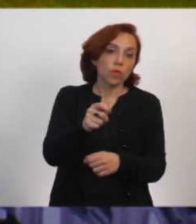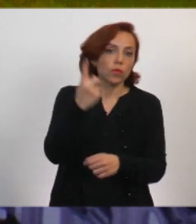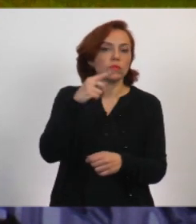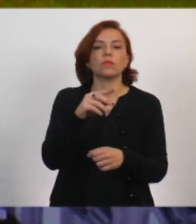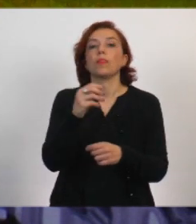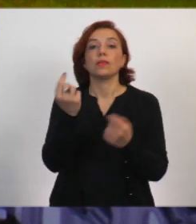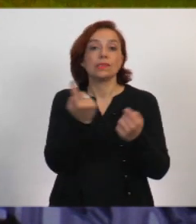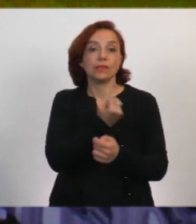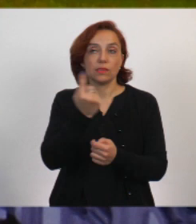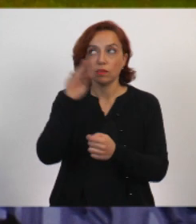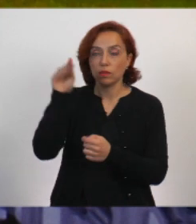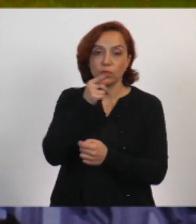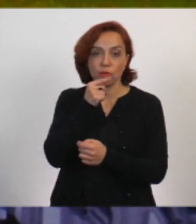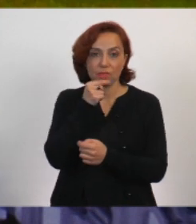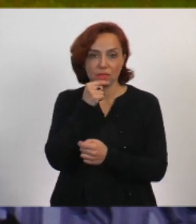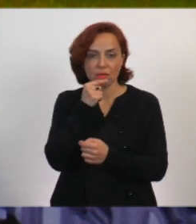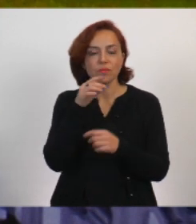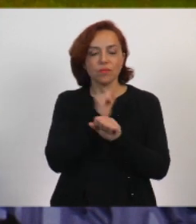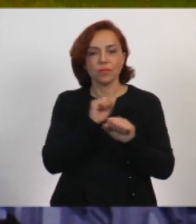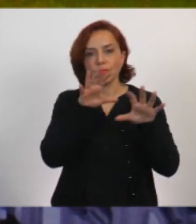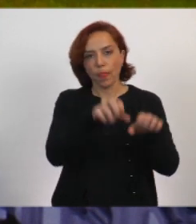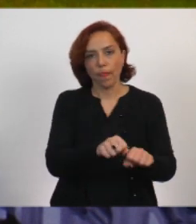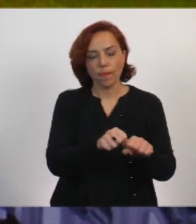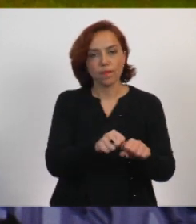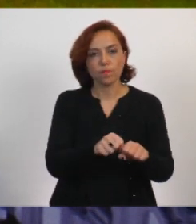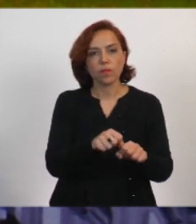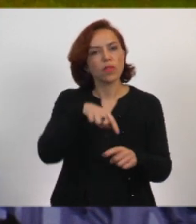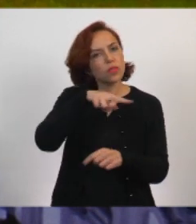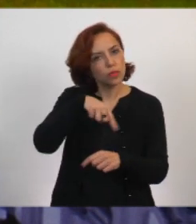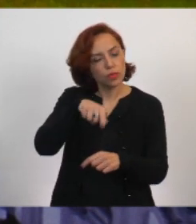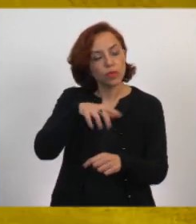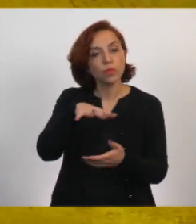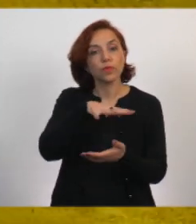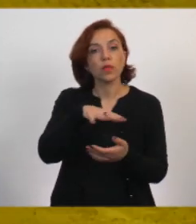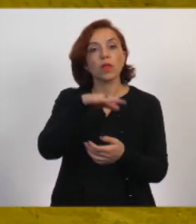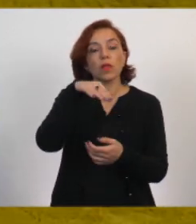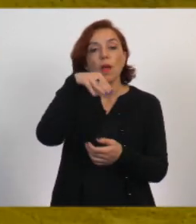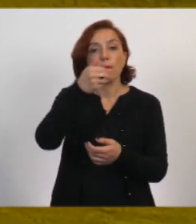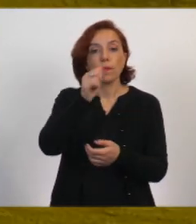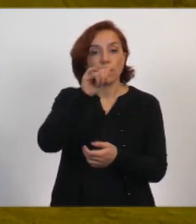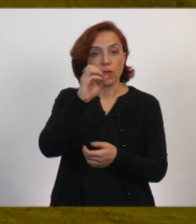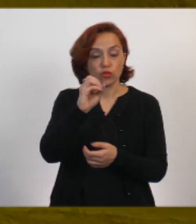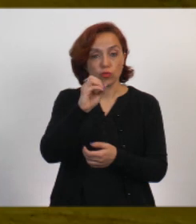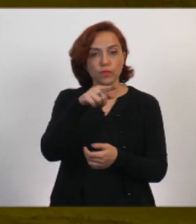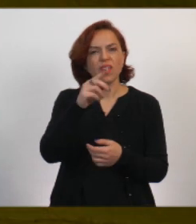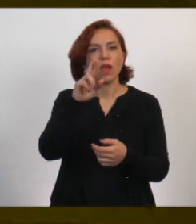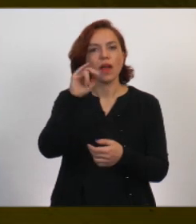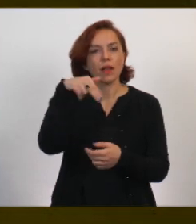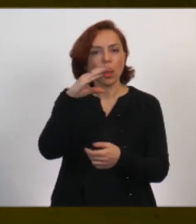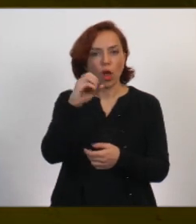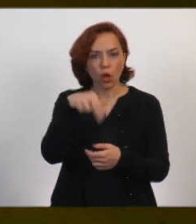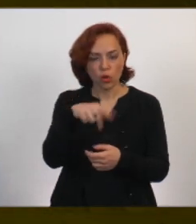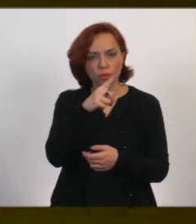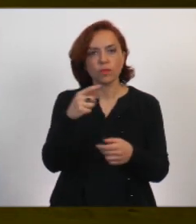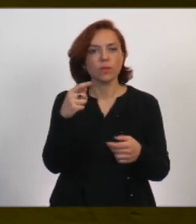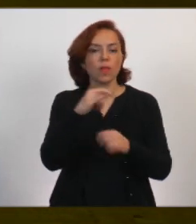producía un hurto, por lo que enviaron la respuesta al lugar y se logró detener a uno de los autores. El hecho ocurrió en las inmediaciones de César Mayo Gutiérrez